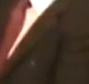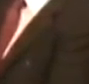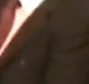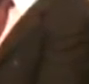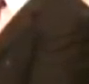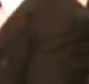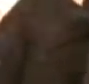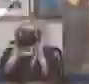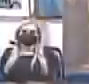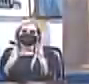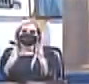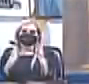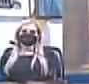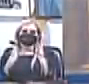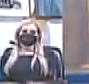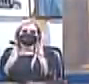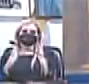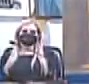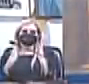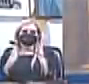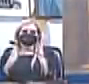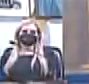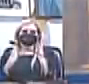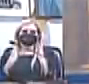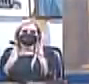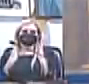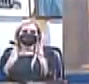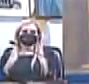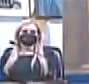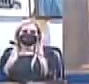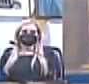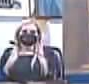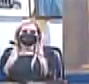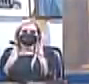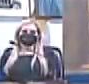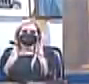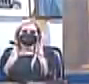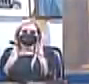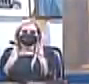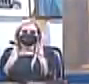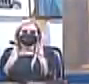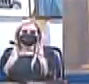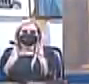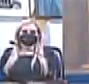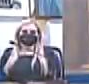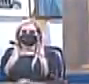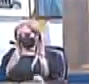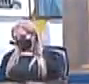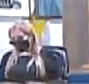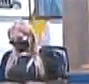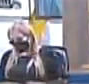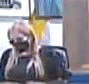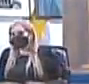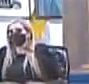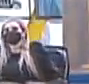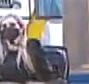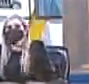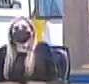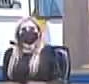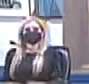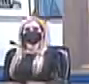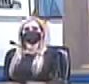vallenilla mírenlo ahí está calladito en cualquier momento sale con su nuevo programa winston